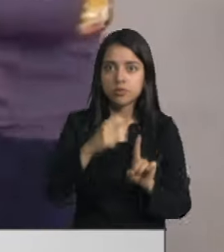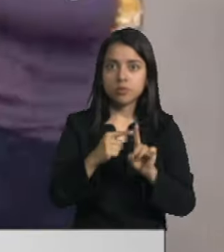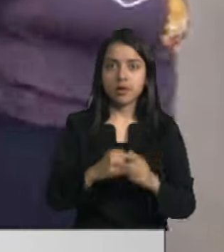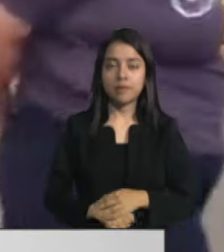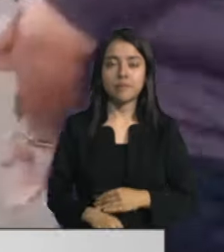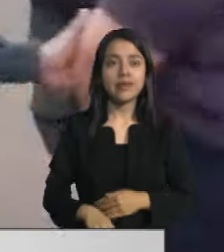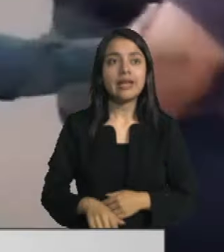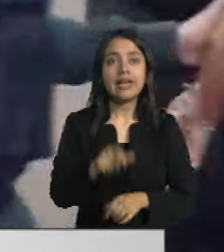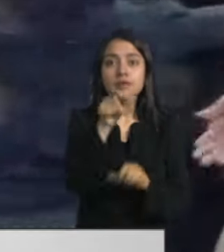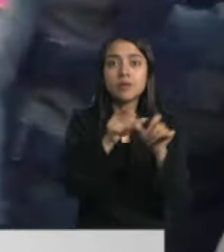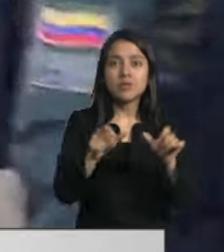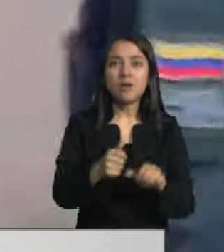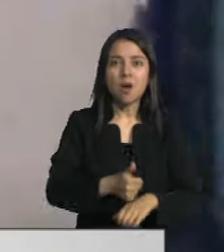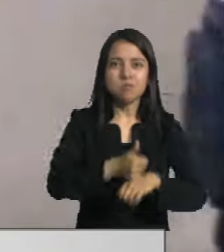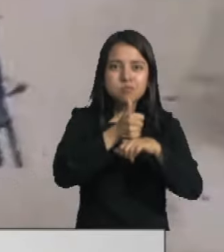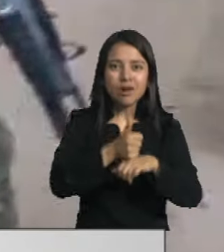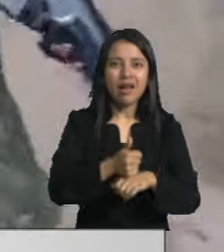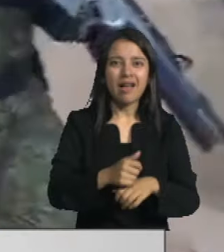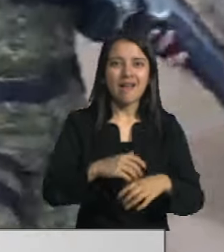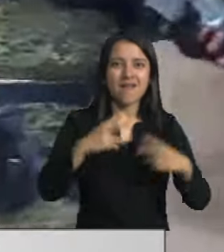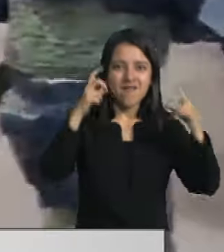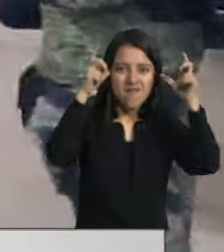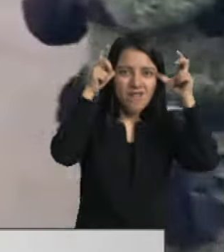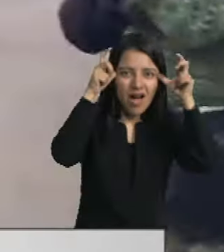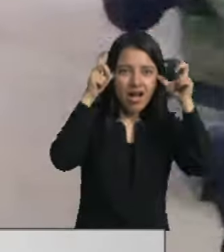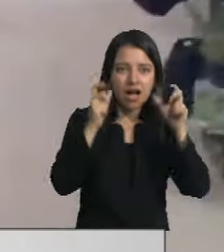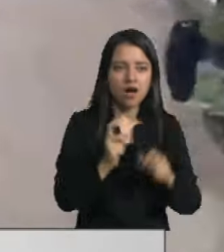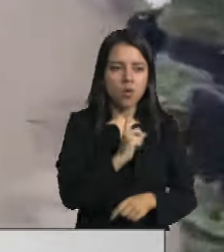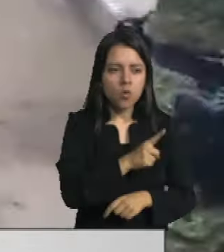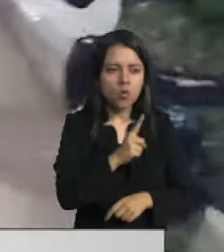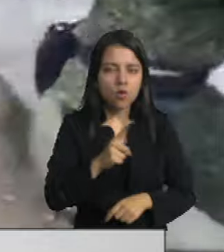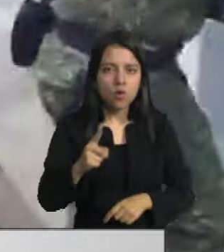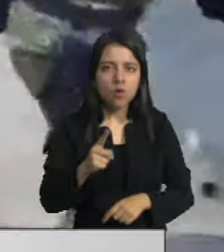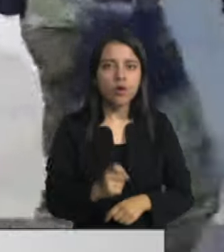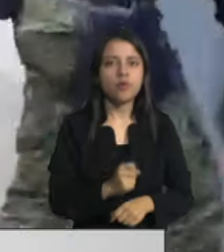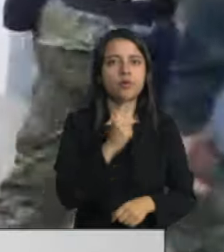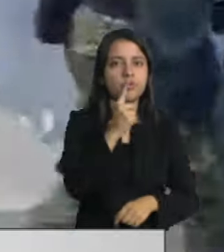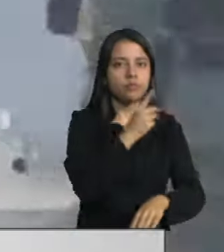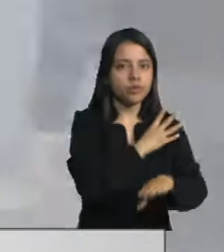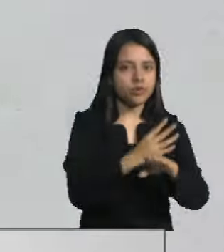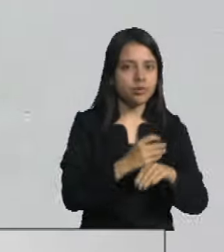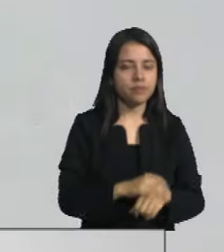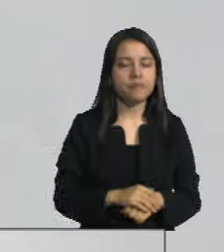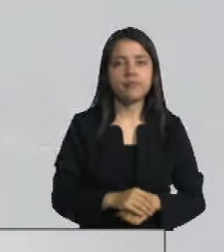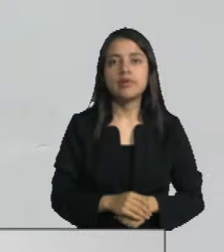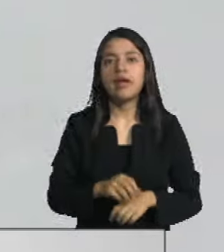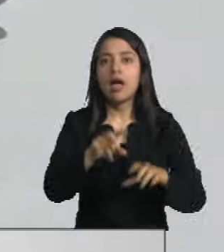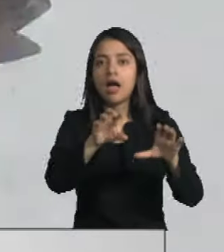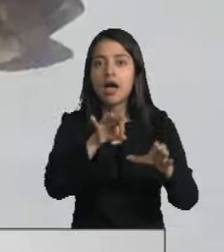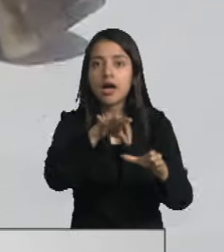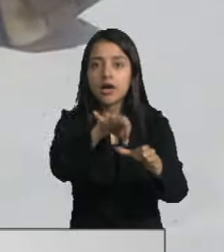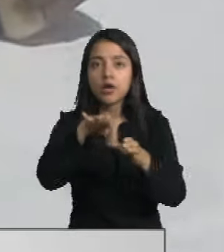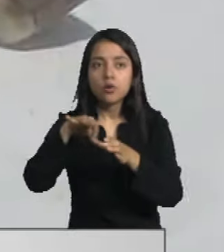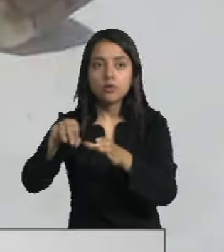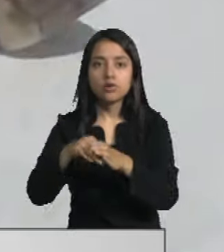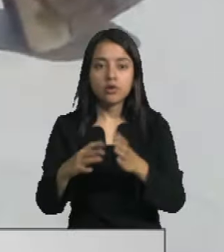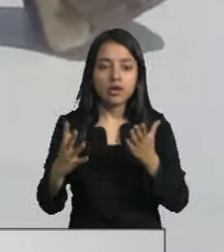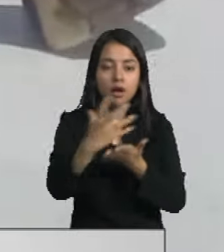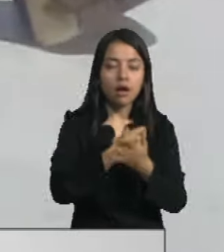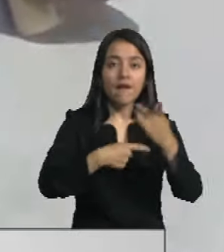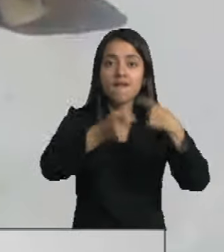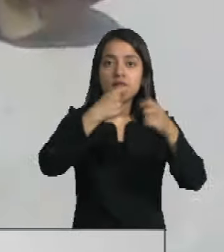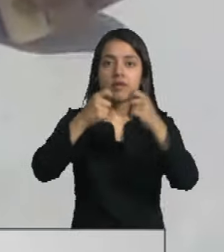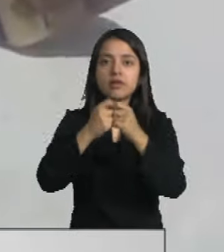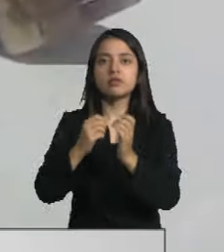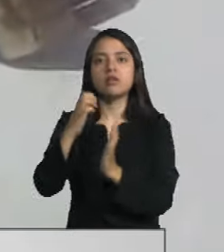pesos mensuales por cada cabeza de ganado. Mineros un 10% de lo producido y agricultores el 10% de las